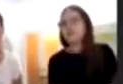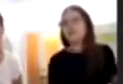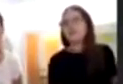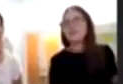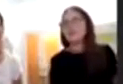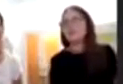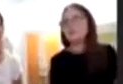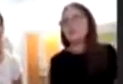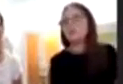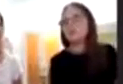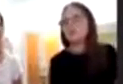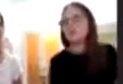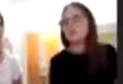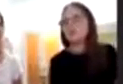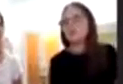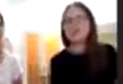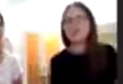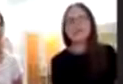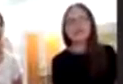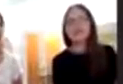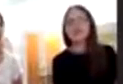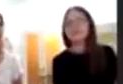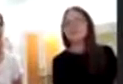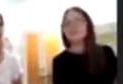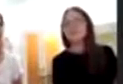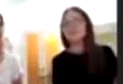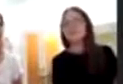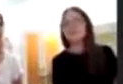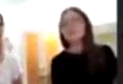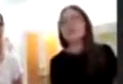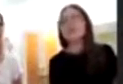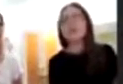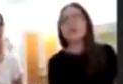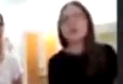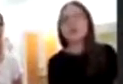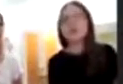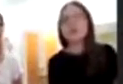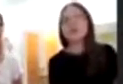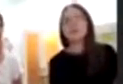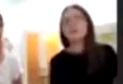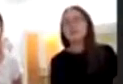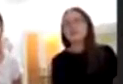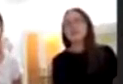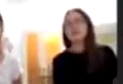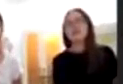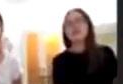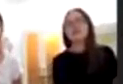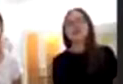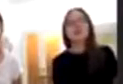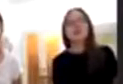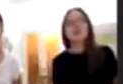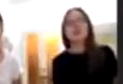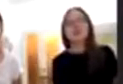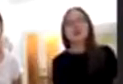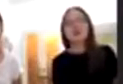nosotros como seres humanos habitando y transformando cada espacio. En ese